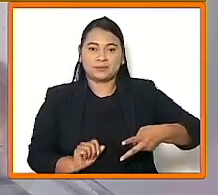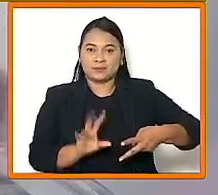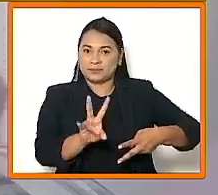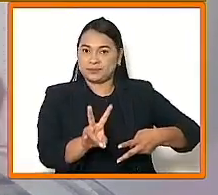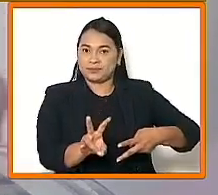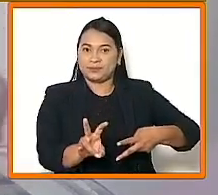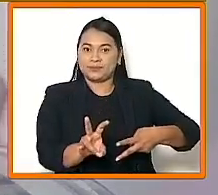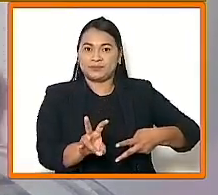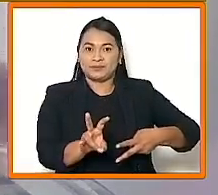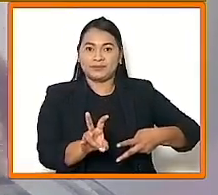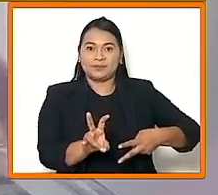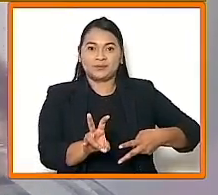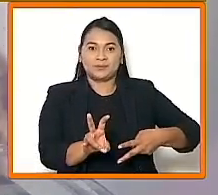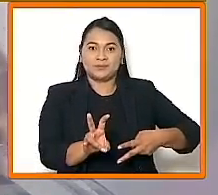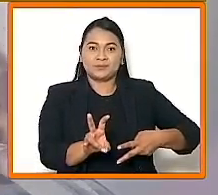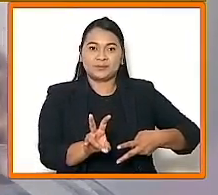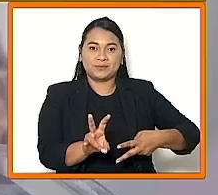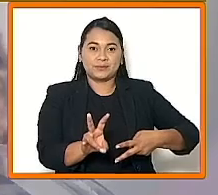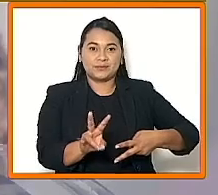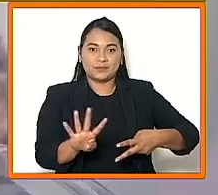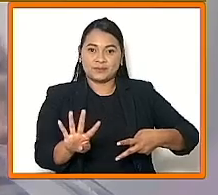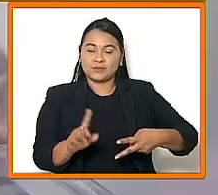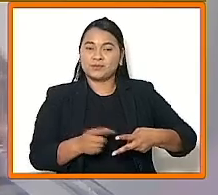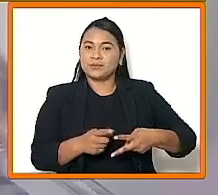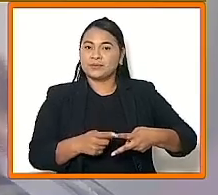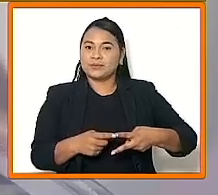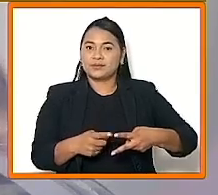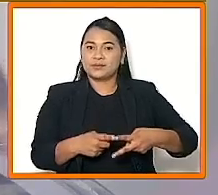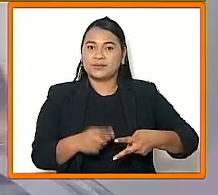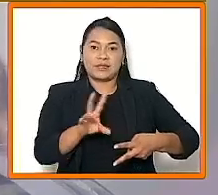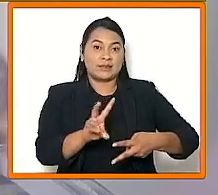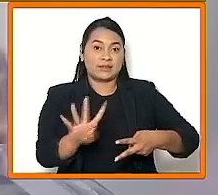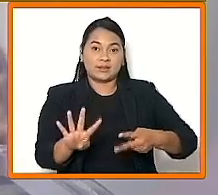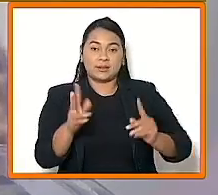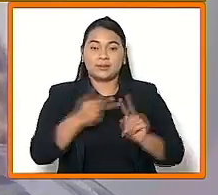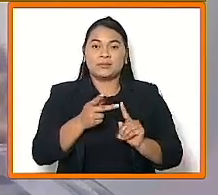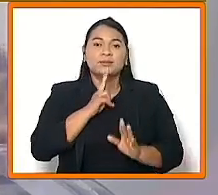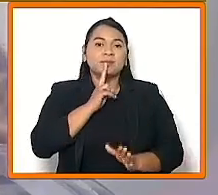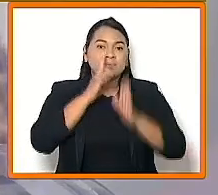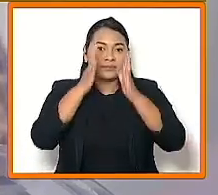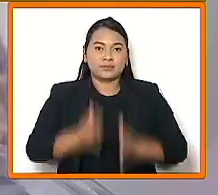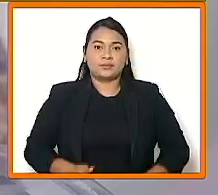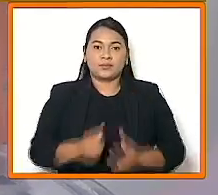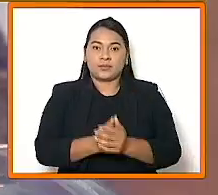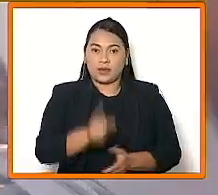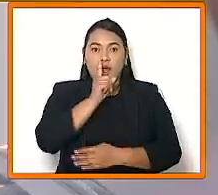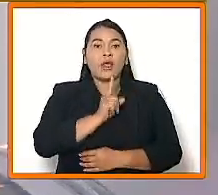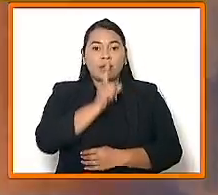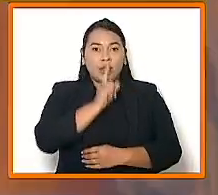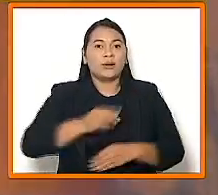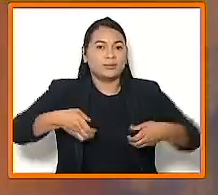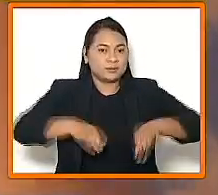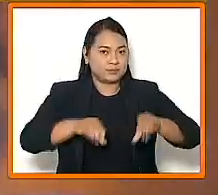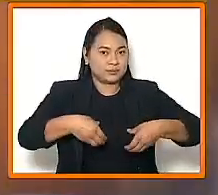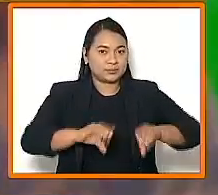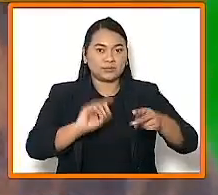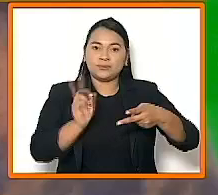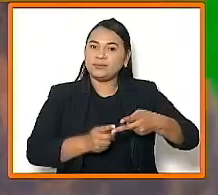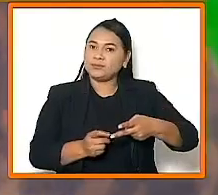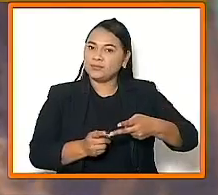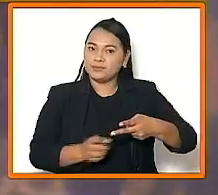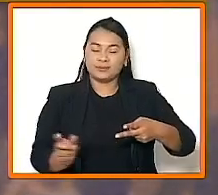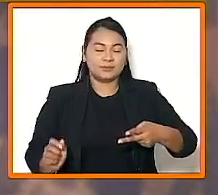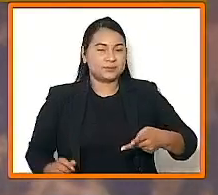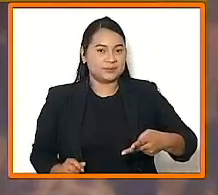es segundo dígito. Este es el 4, primer número ganador, 74, Cochu, Catrachada, Paletero, segundo número ganador, su primer